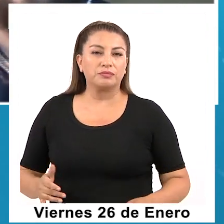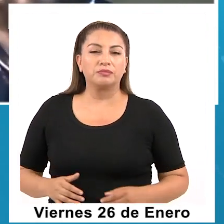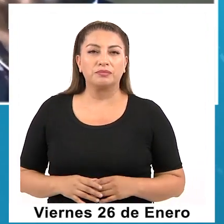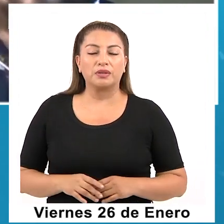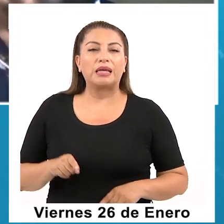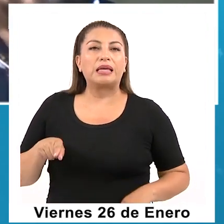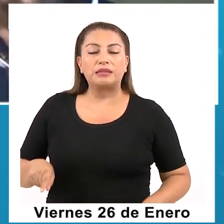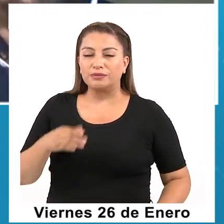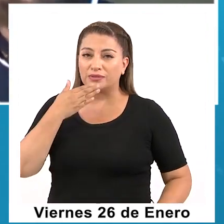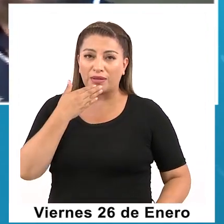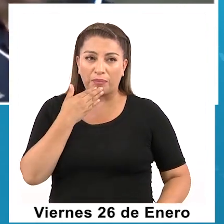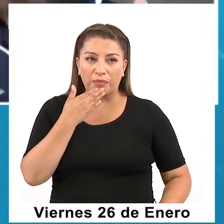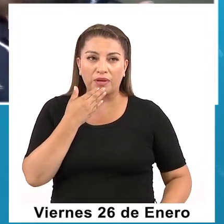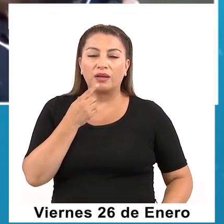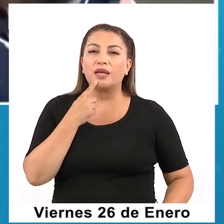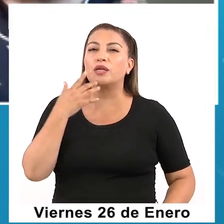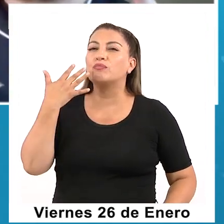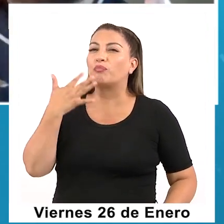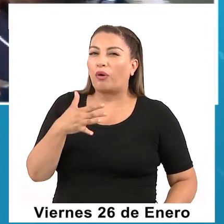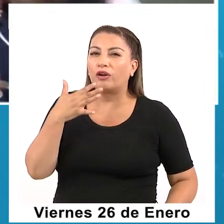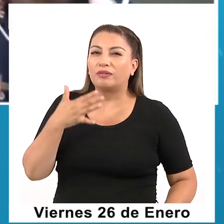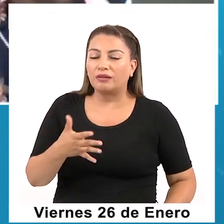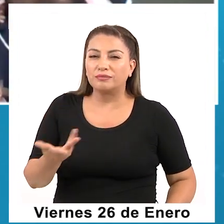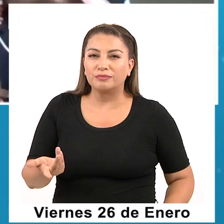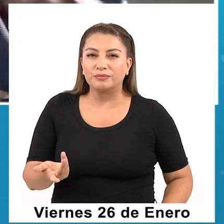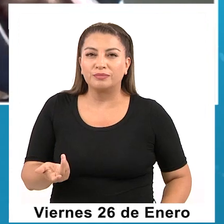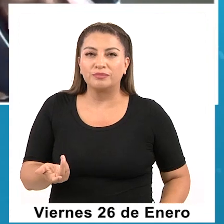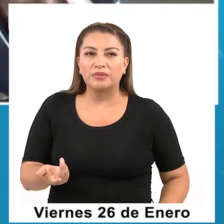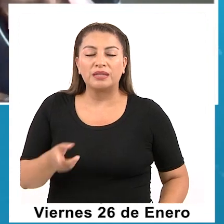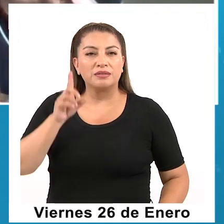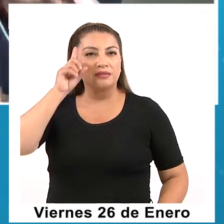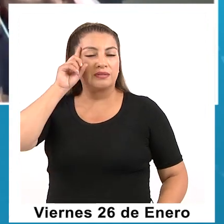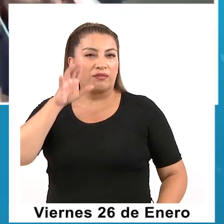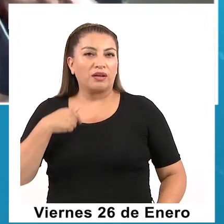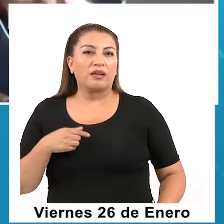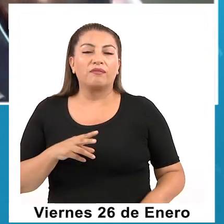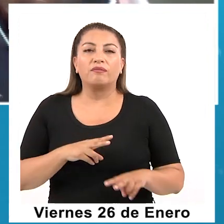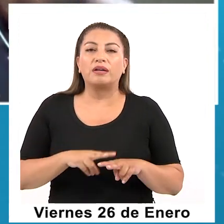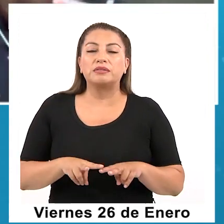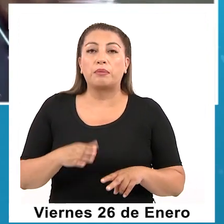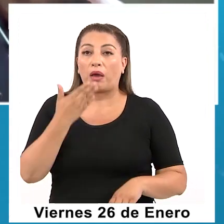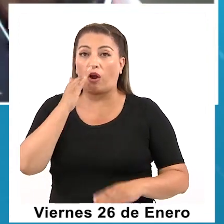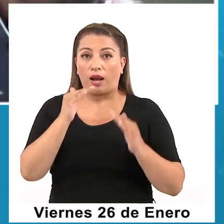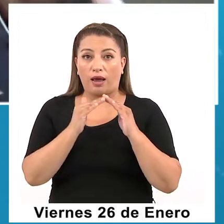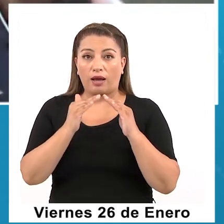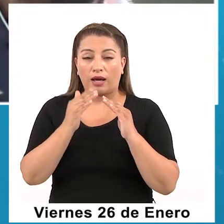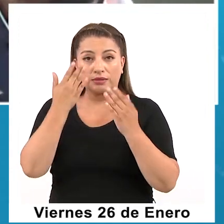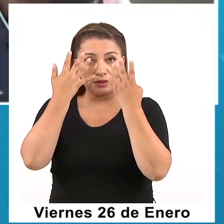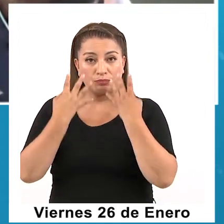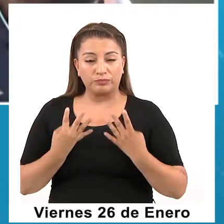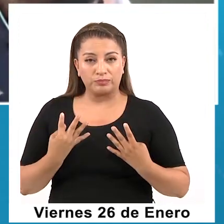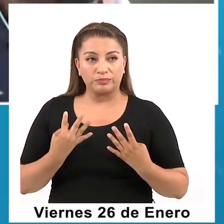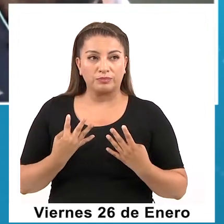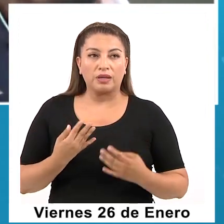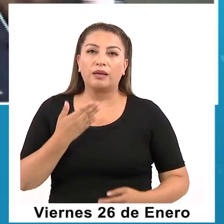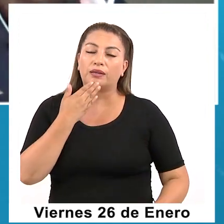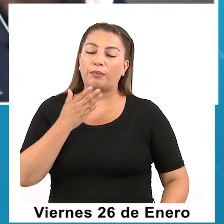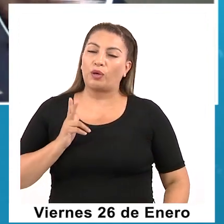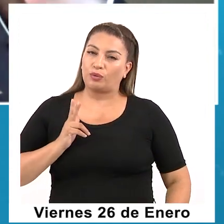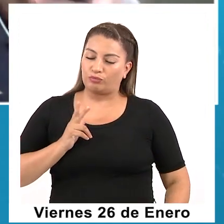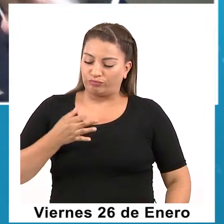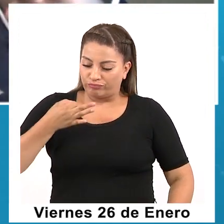yo creo que eso también pesó a la hora, en el fondo, de determinar una cautelar como la prisión preventiva. Sin Y la embargo, intachable conducta